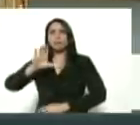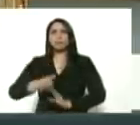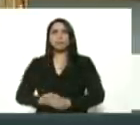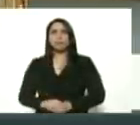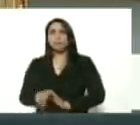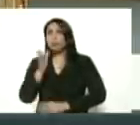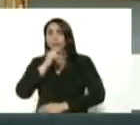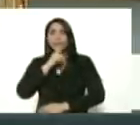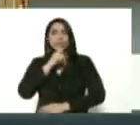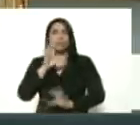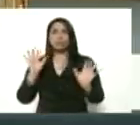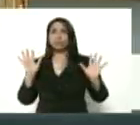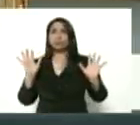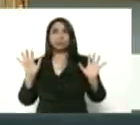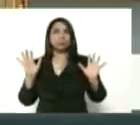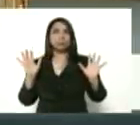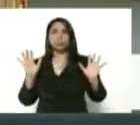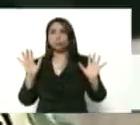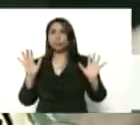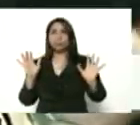es difícil.